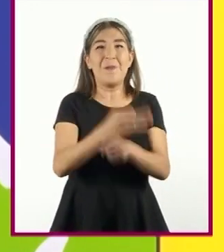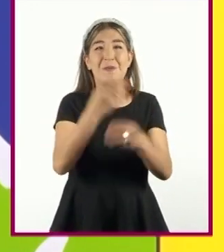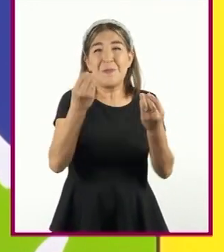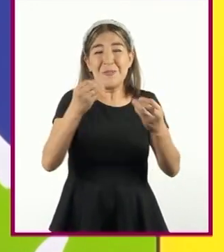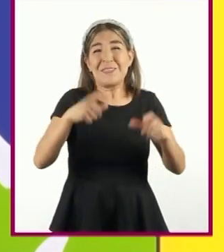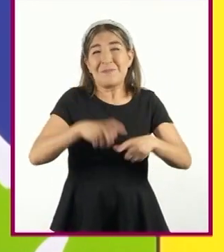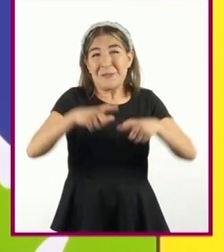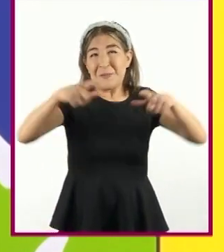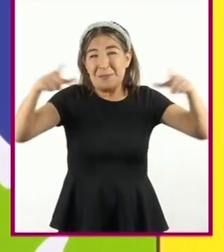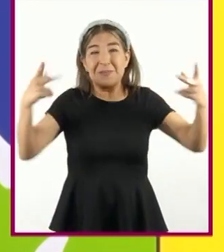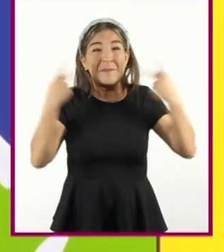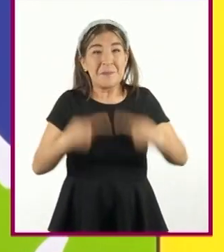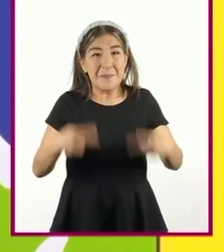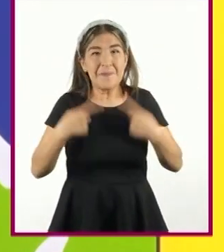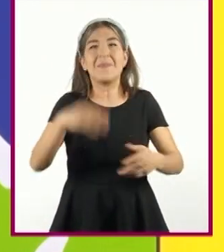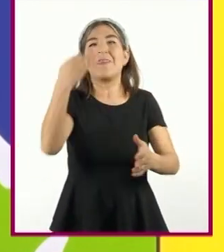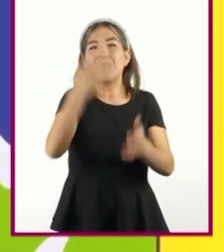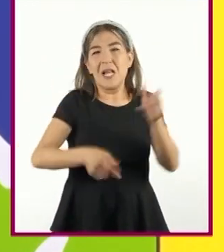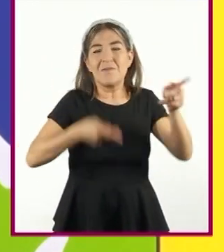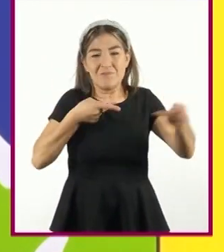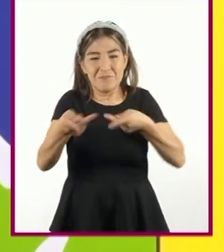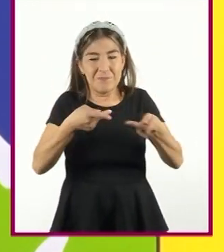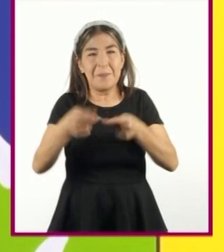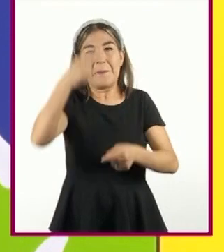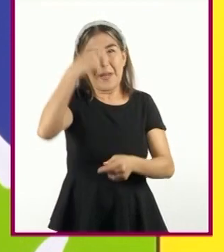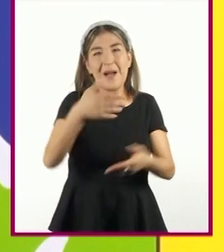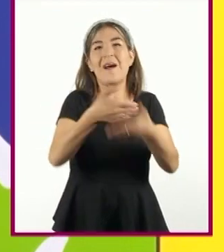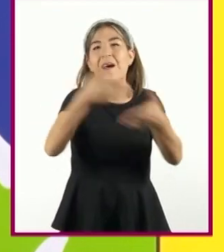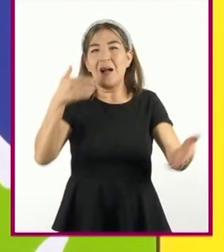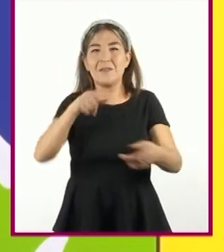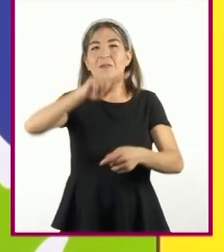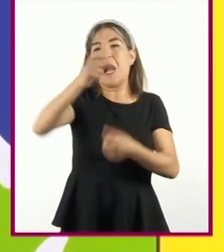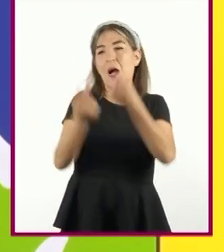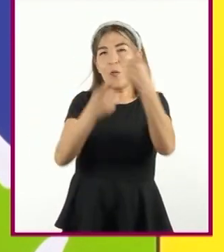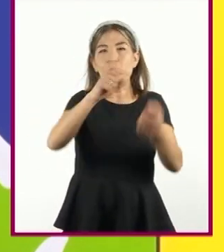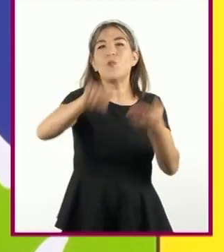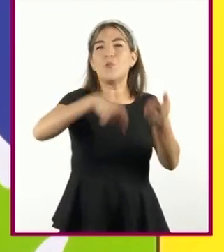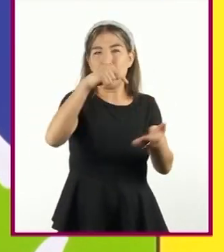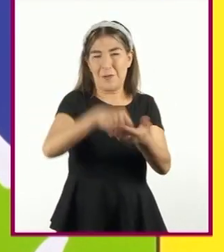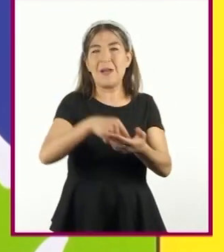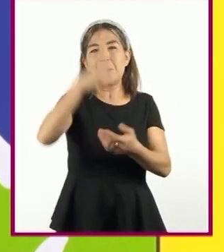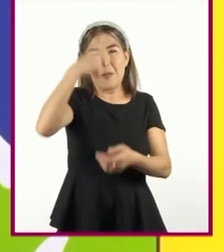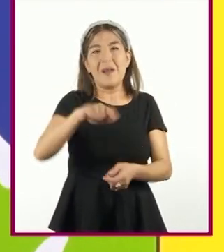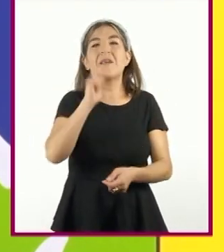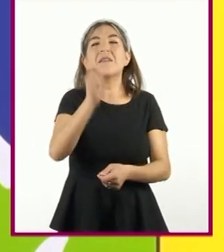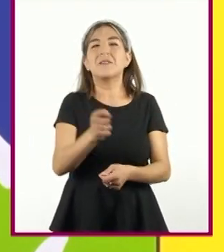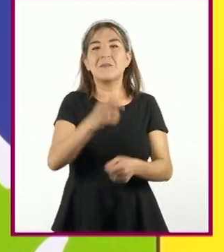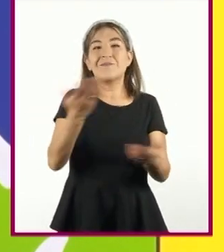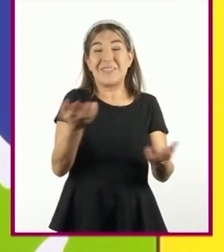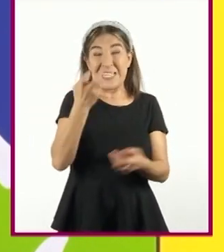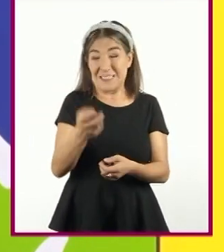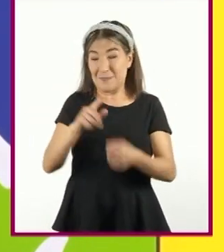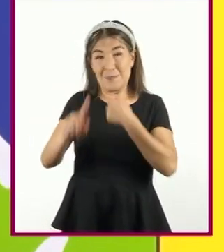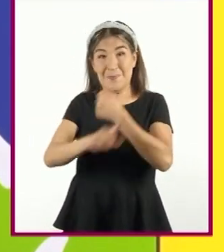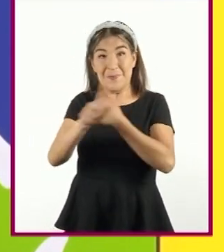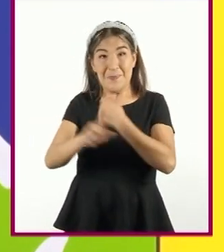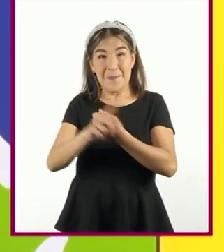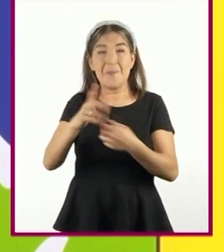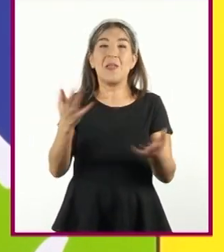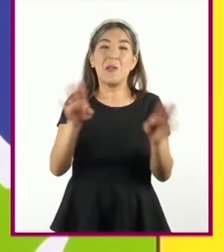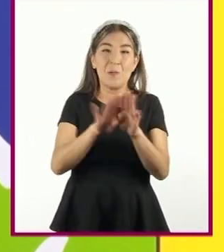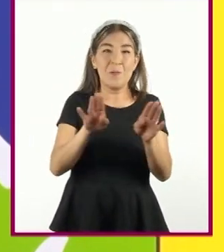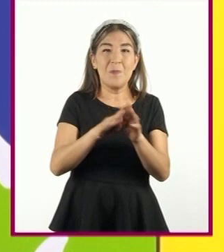población y la falta de planeación en algunos asentamientos humanos han provocado que los fenómenos naturales